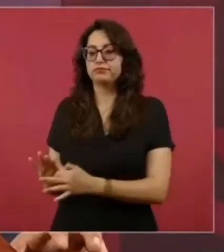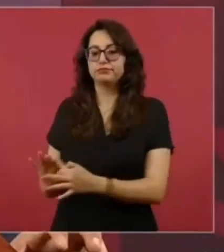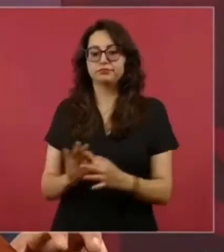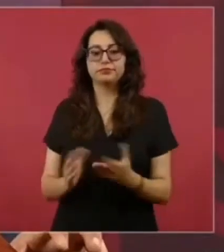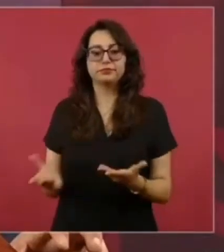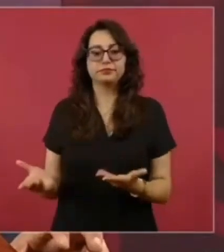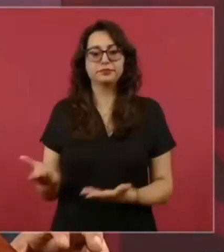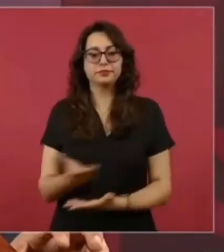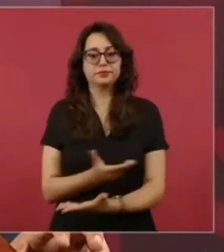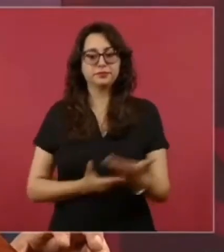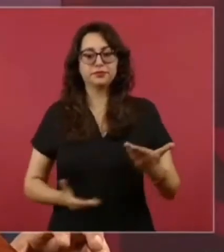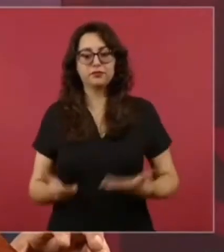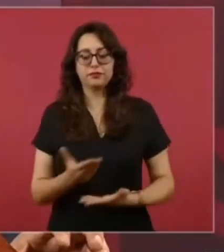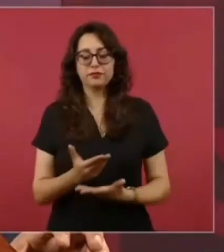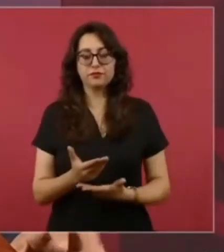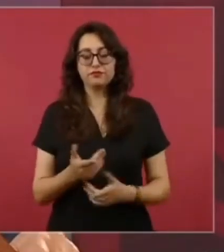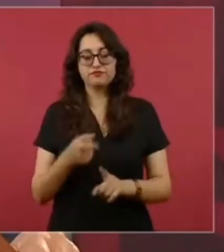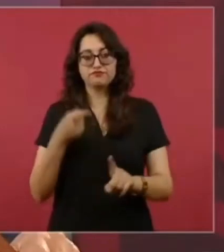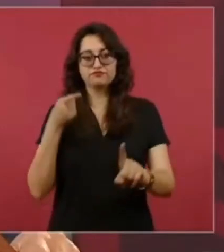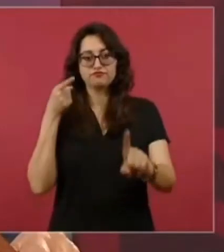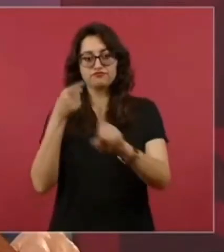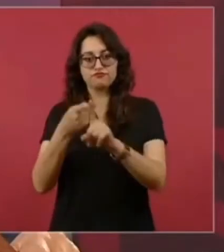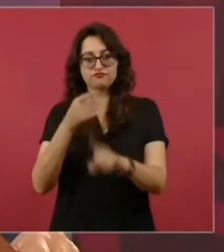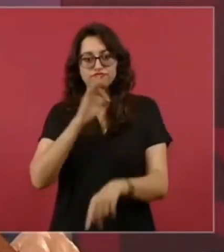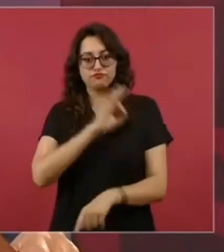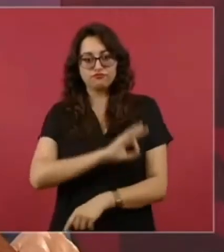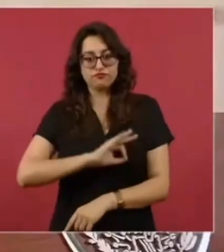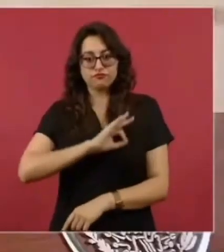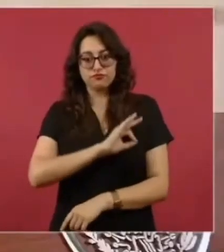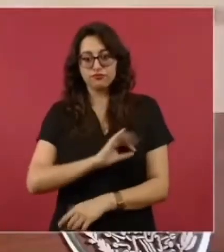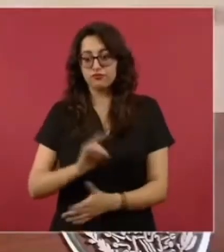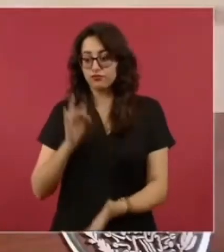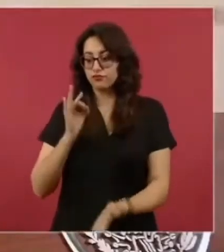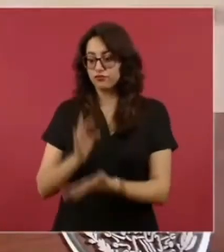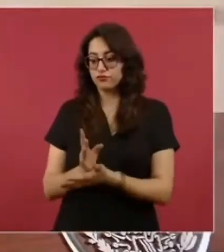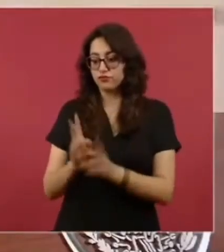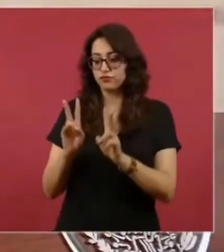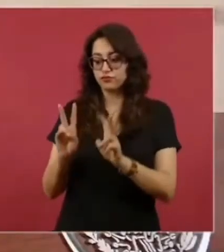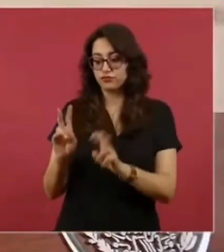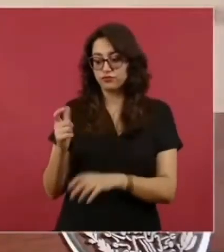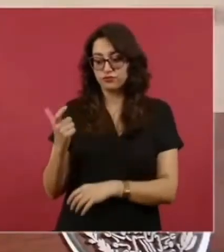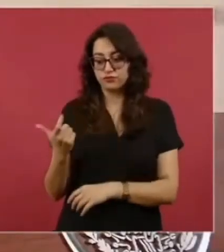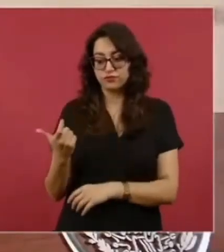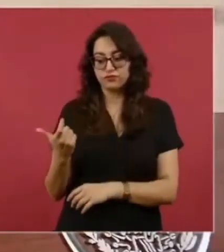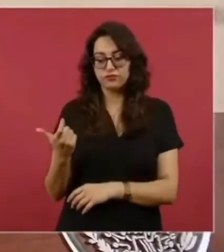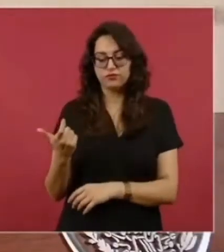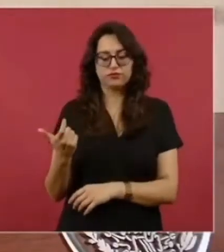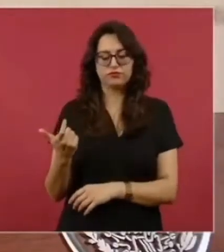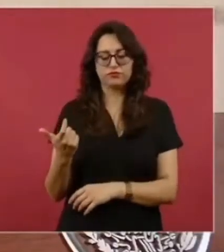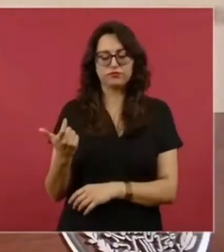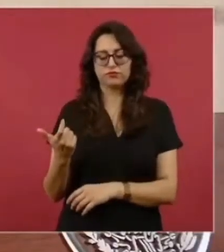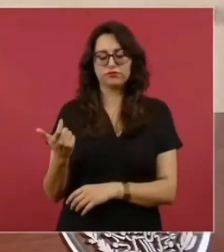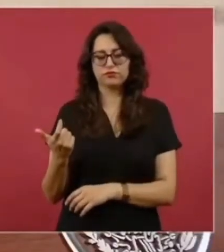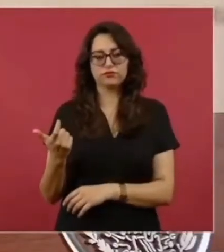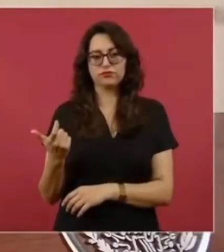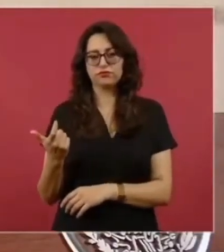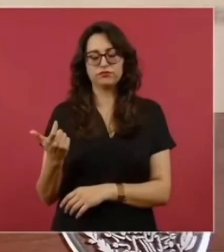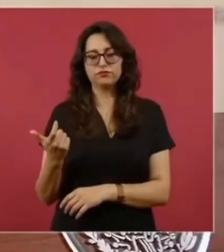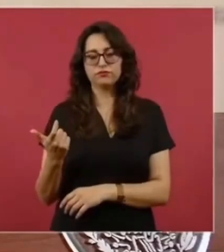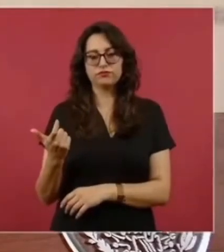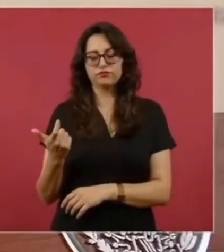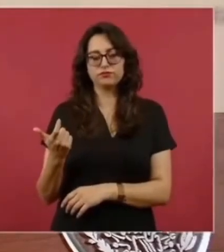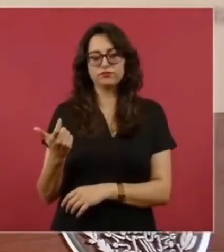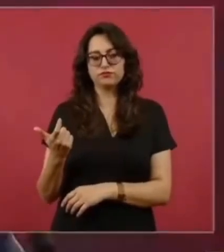La felicidad no solo son bienes materiales, no es dinero, no son títulos,